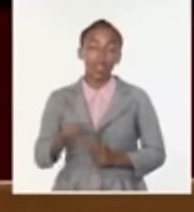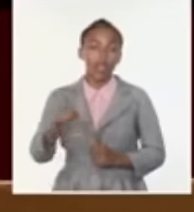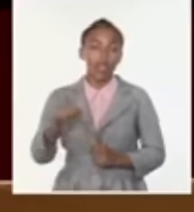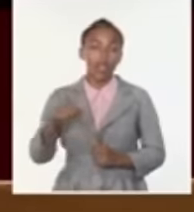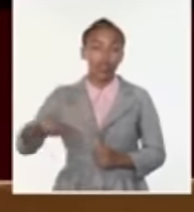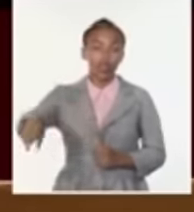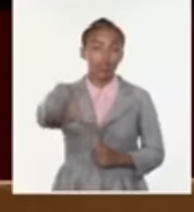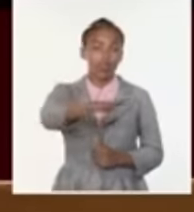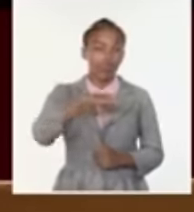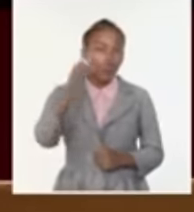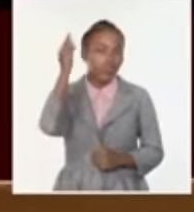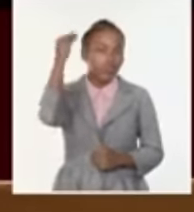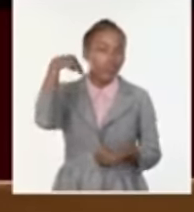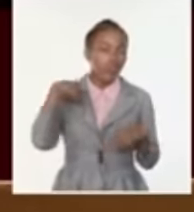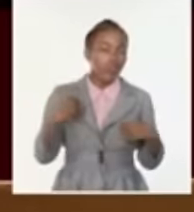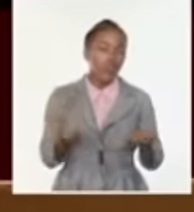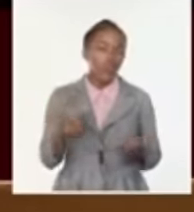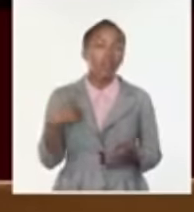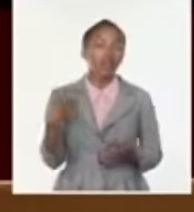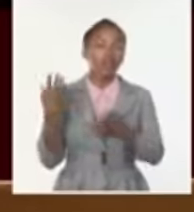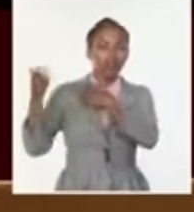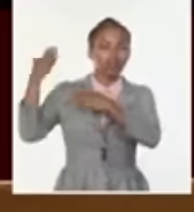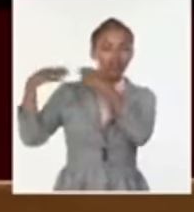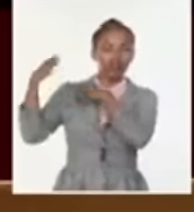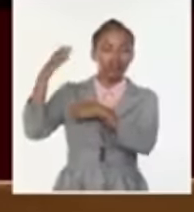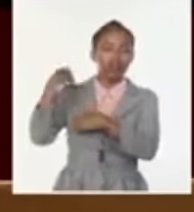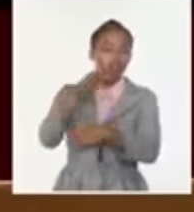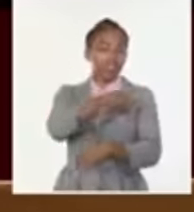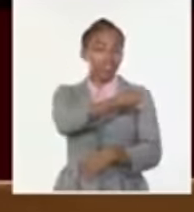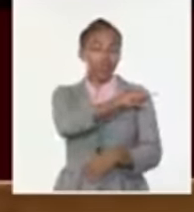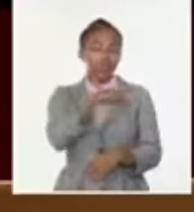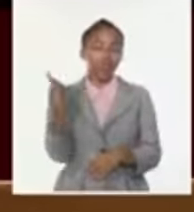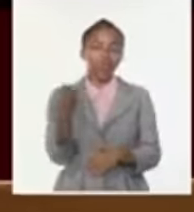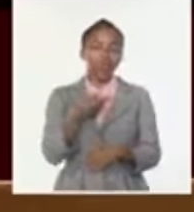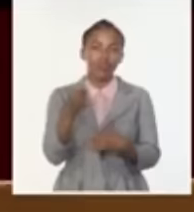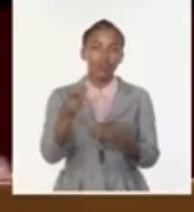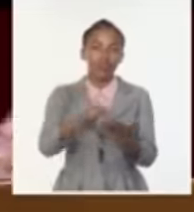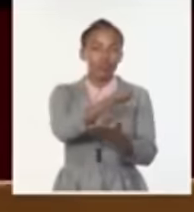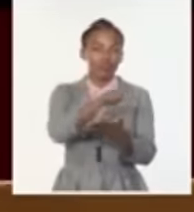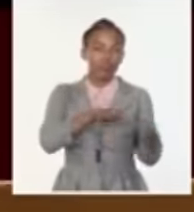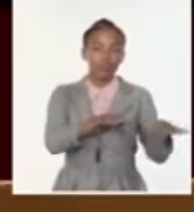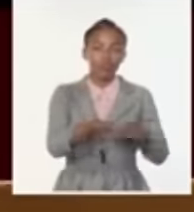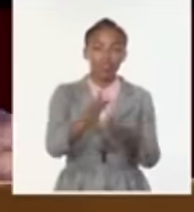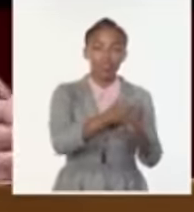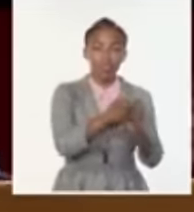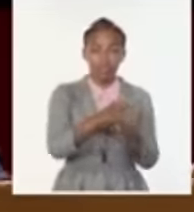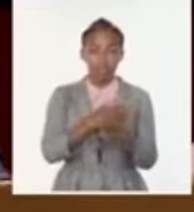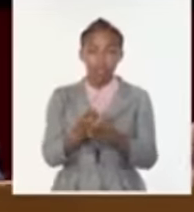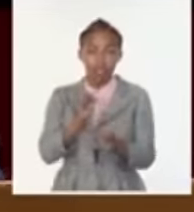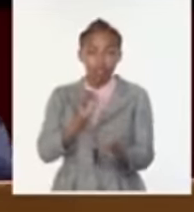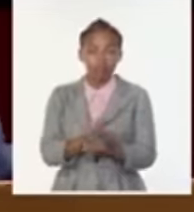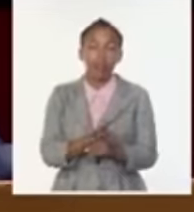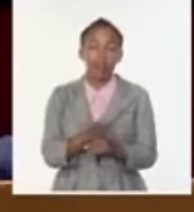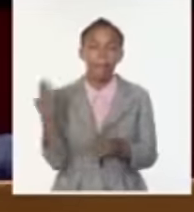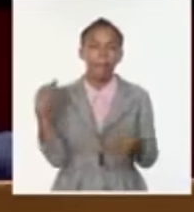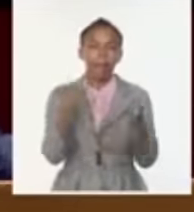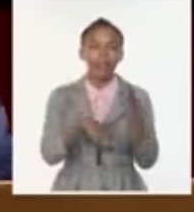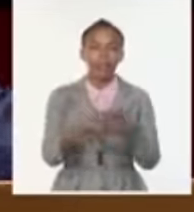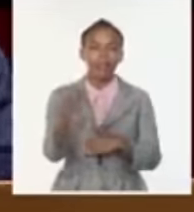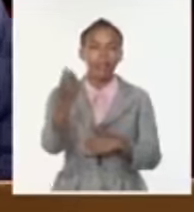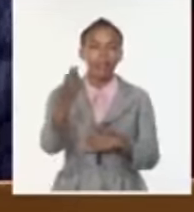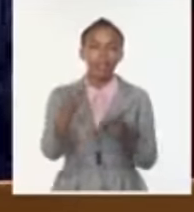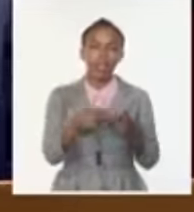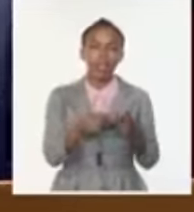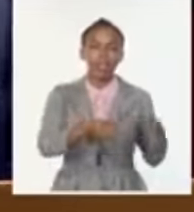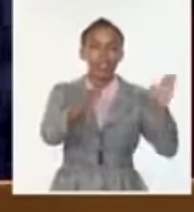empeño venimos desarrollando hace varias semanas muchas acciones, el Ministerio de Finanzas, todas las instituciones, los